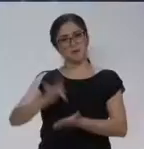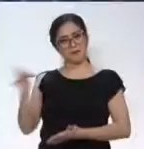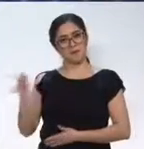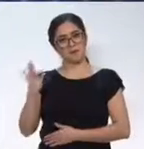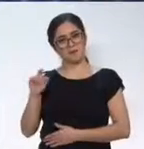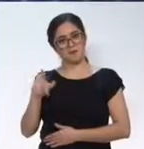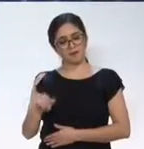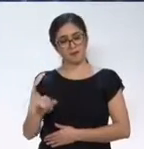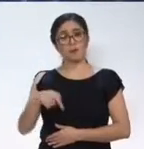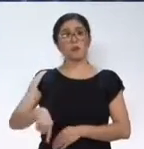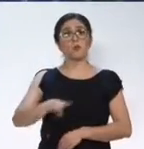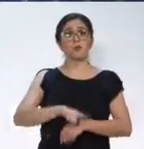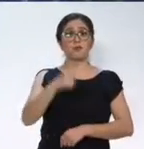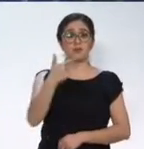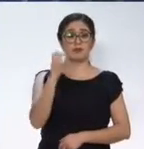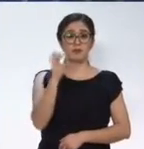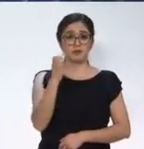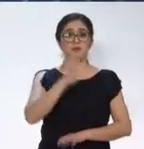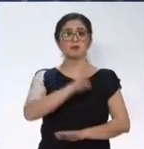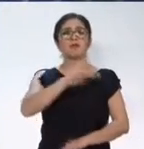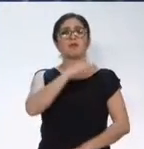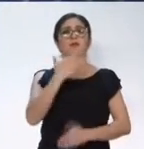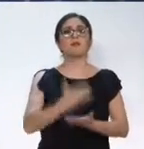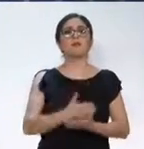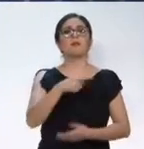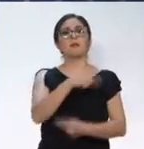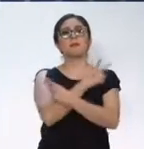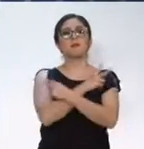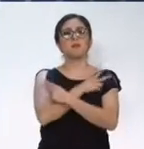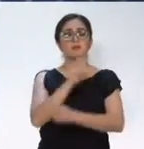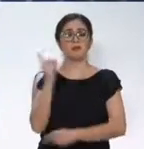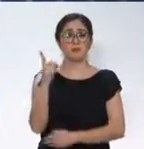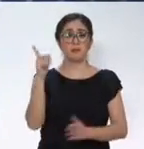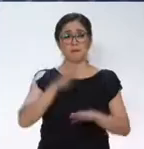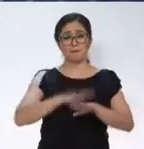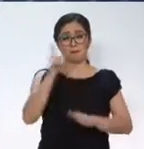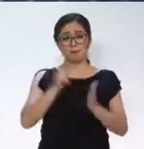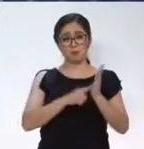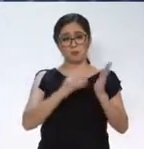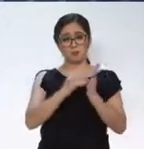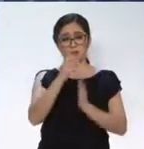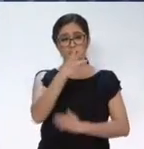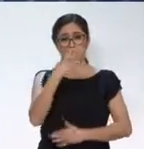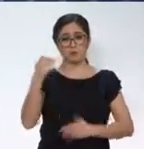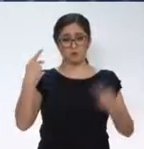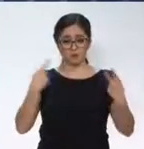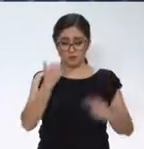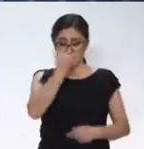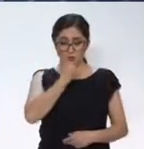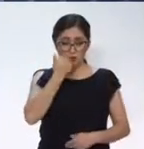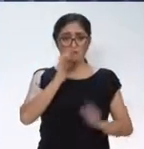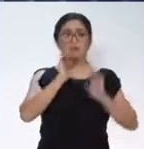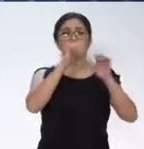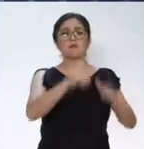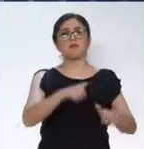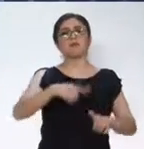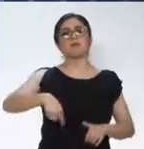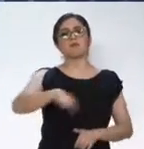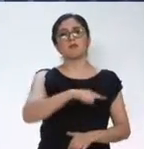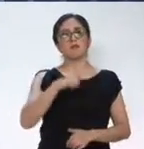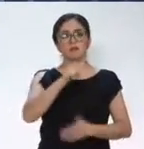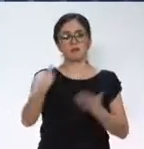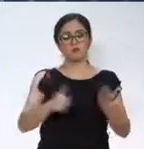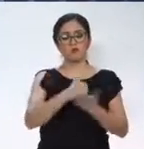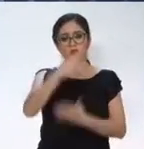Hoy, 7 de enero, concluyeron las vacaciones invernales. Más de 1.300.000 alumnos de educación básica regresaron a clases aquí en la Ciudad de